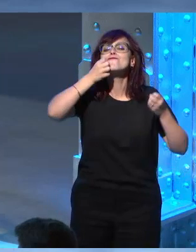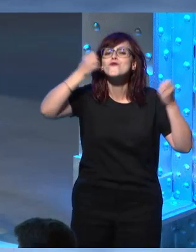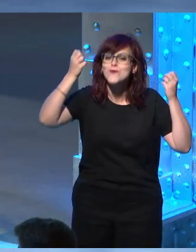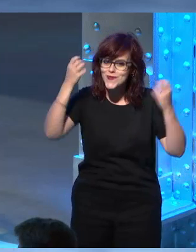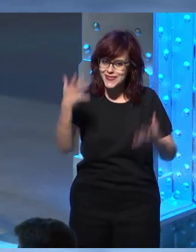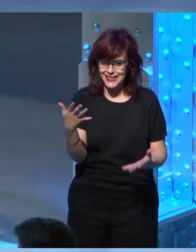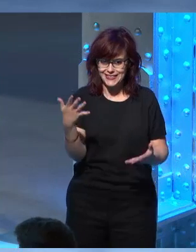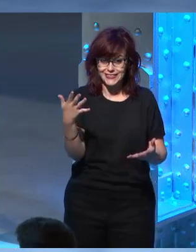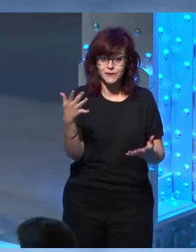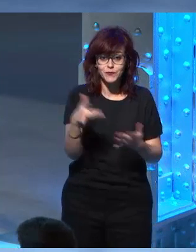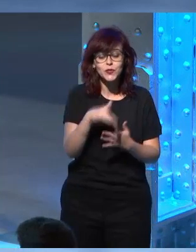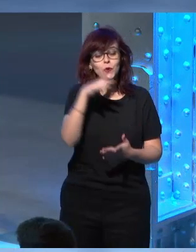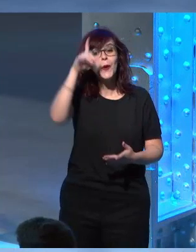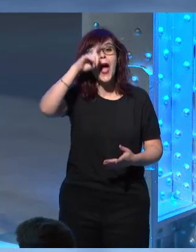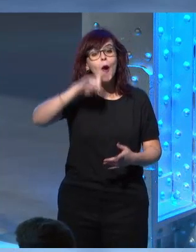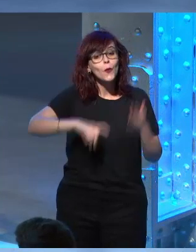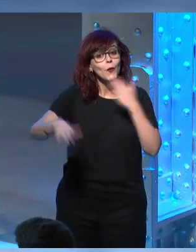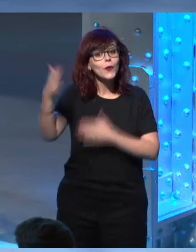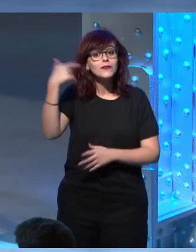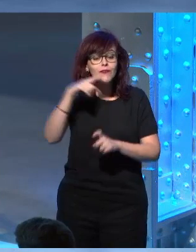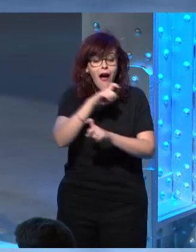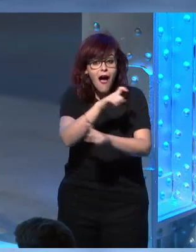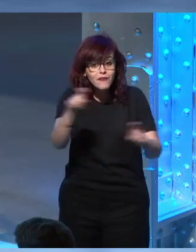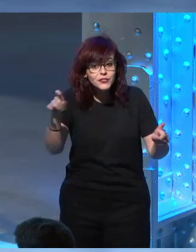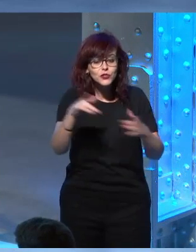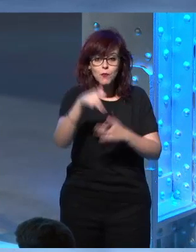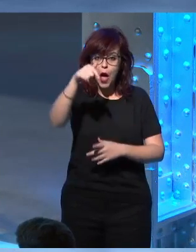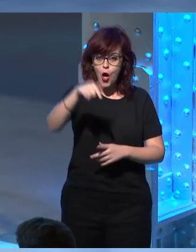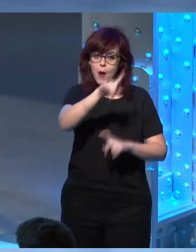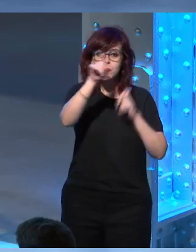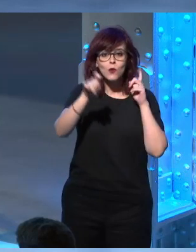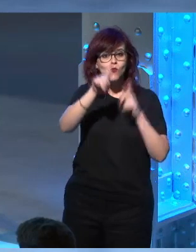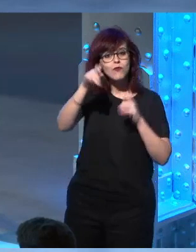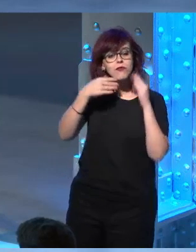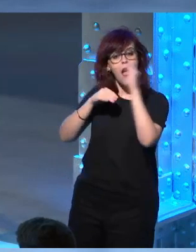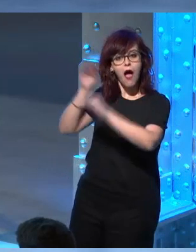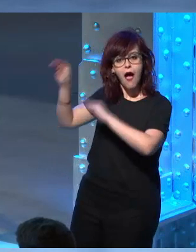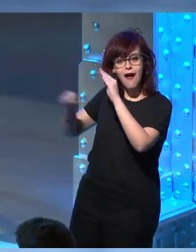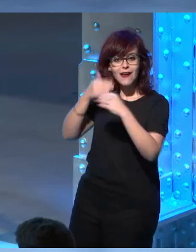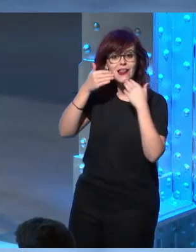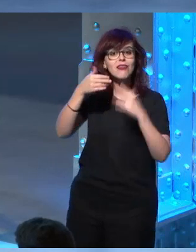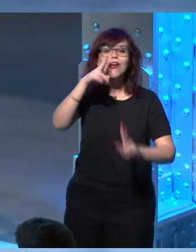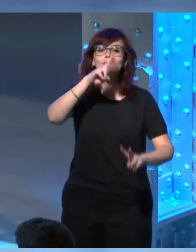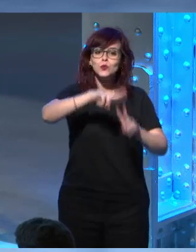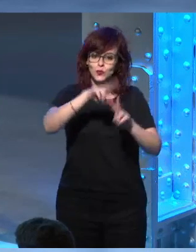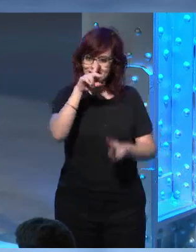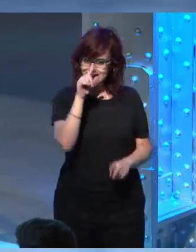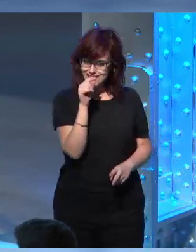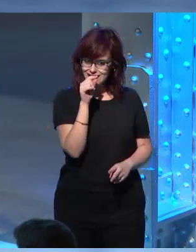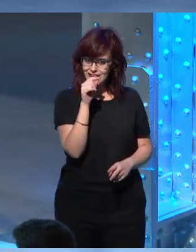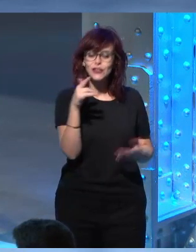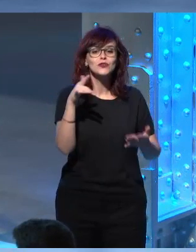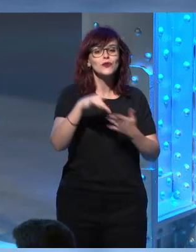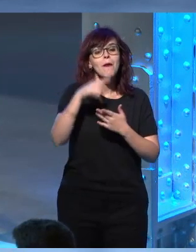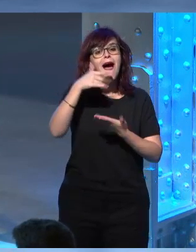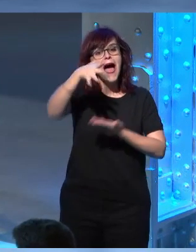muy bien. Porque os recuerdo que en este acto solo se puede preguntar por medio de Twitter. Bueno, voy a pedir que suban aquí a este